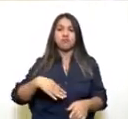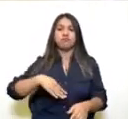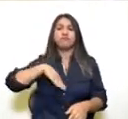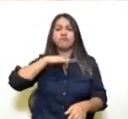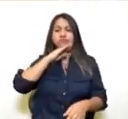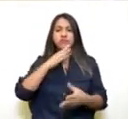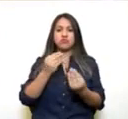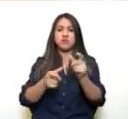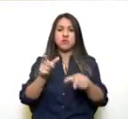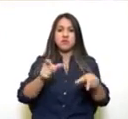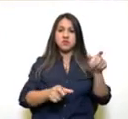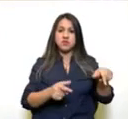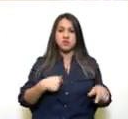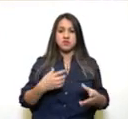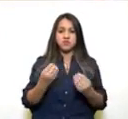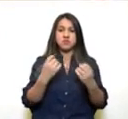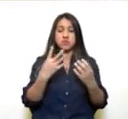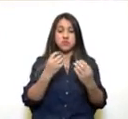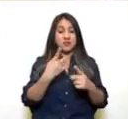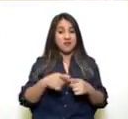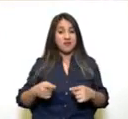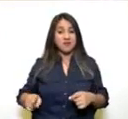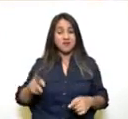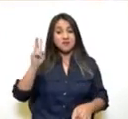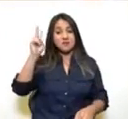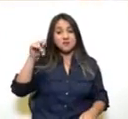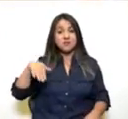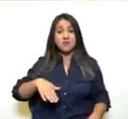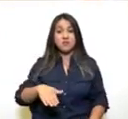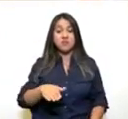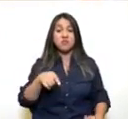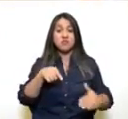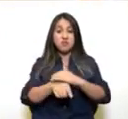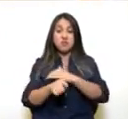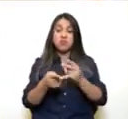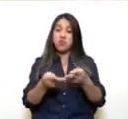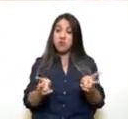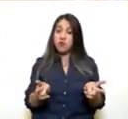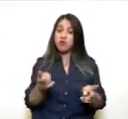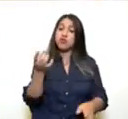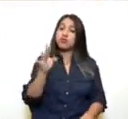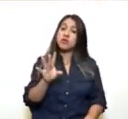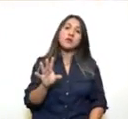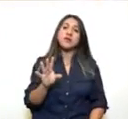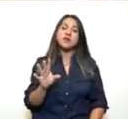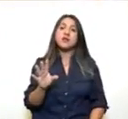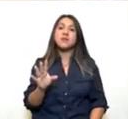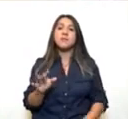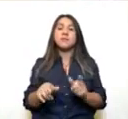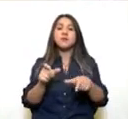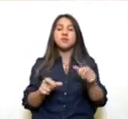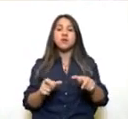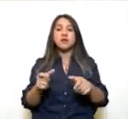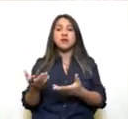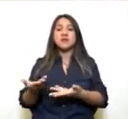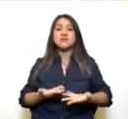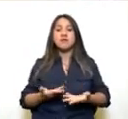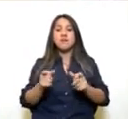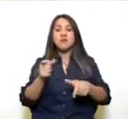yo te dio varias veces que el transporte público sólo reciba pasajeros sentados